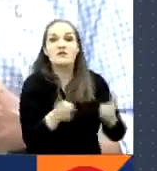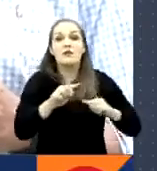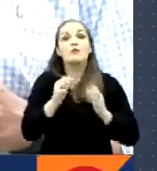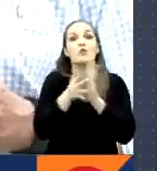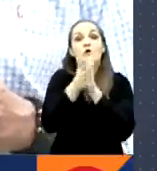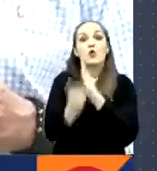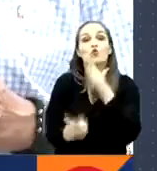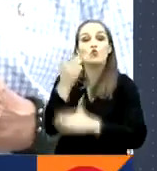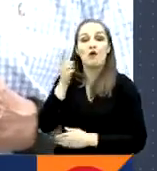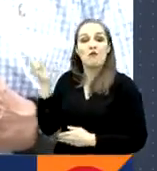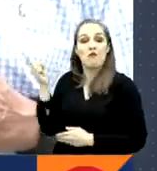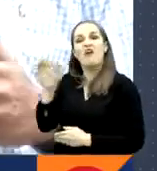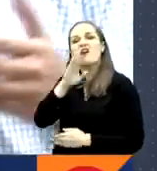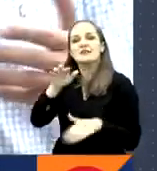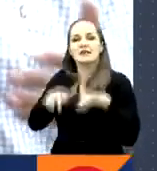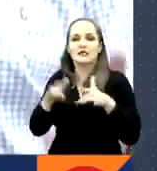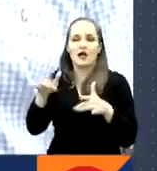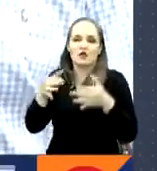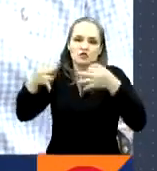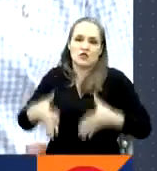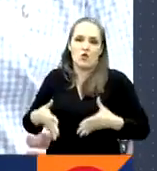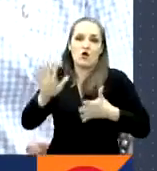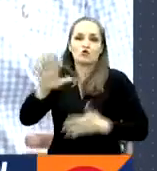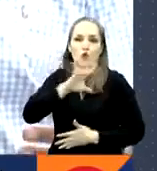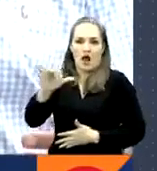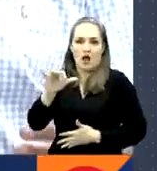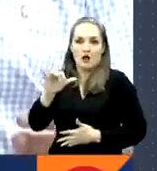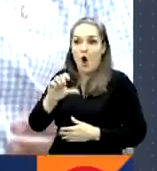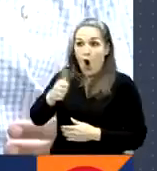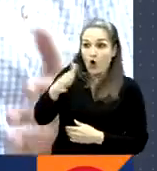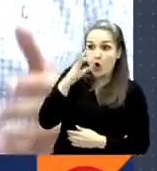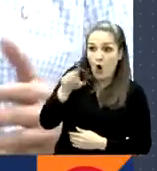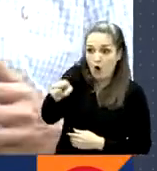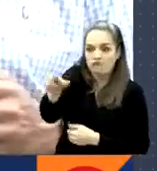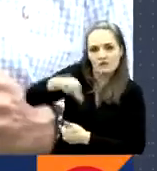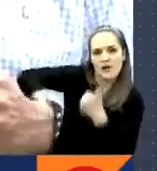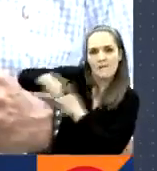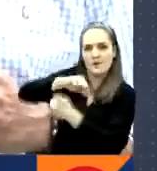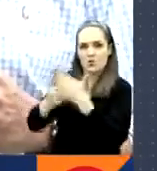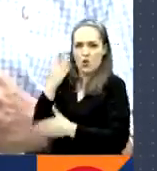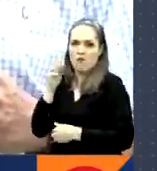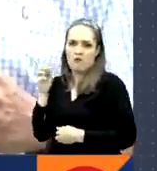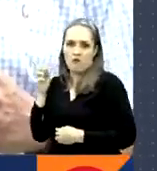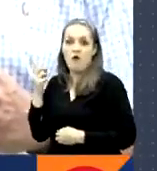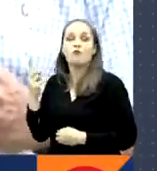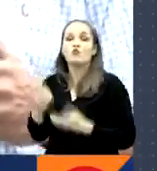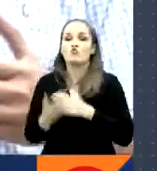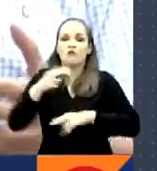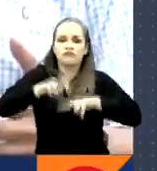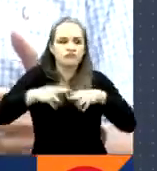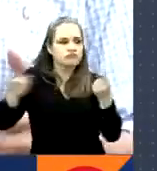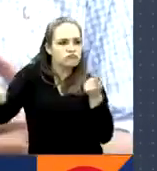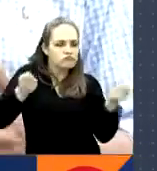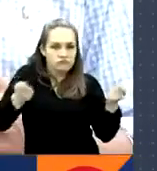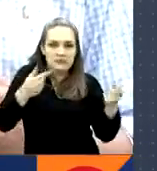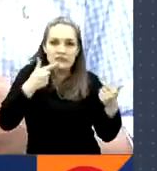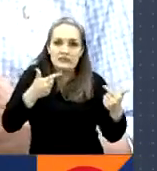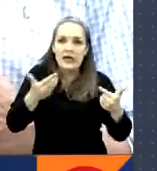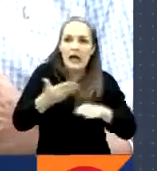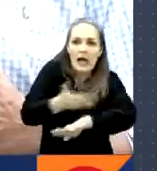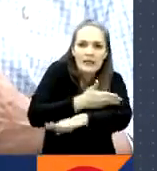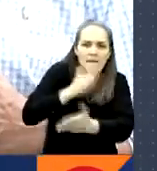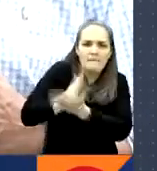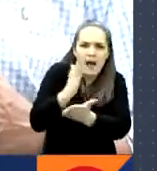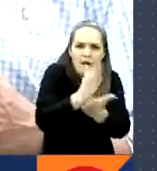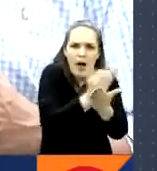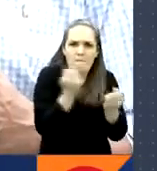seguridad. Se trata de Carlos Javier Solís en reemplazo de Carlos Alberto Rojas. Ha asegurado el nuevo funcionario que va a contrarrestar todos los hechos de